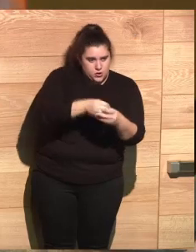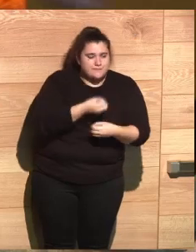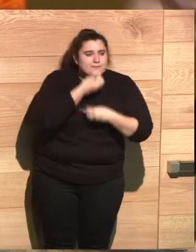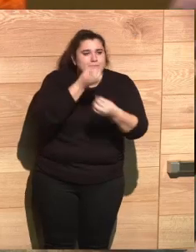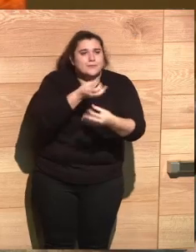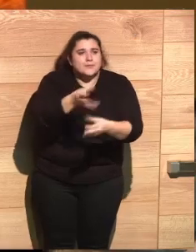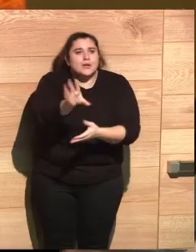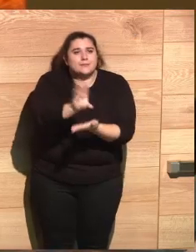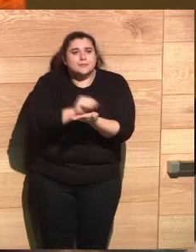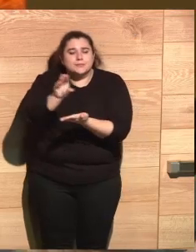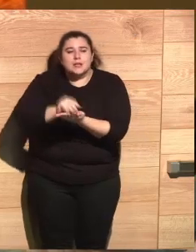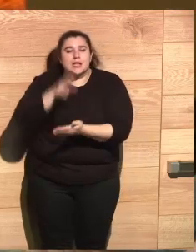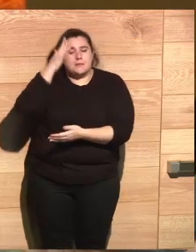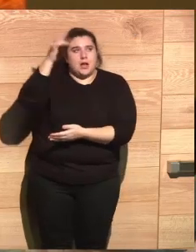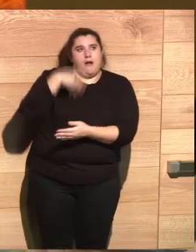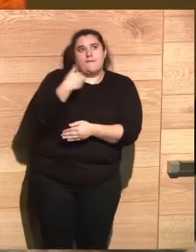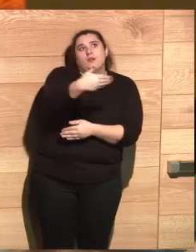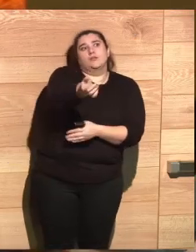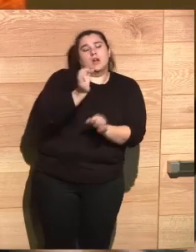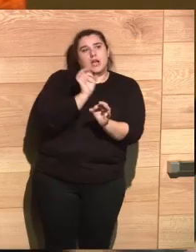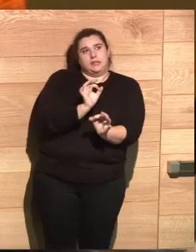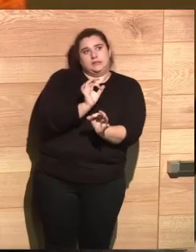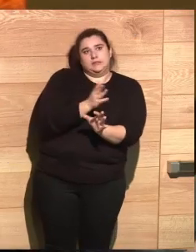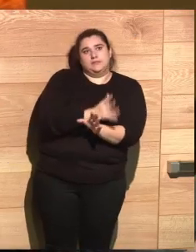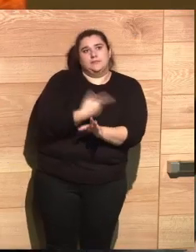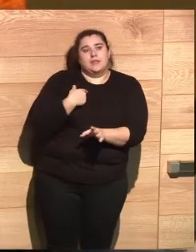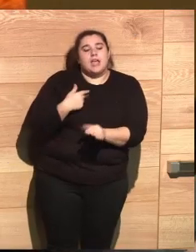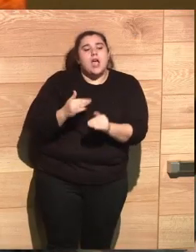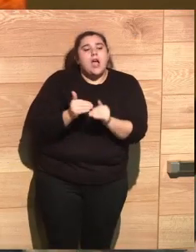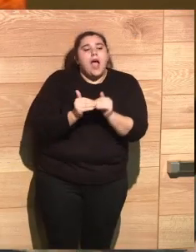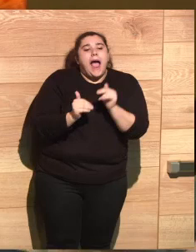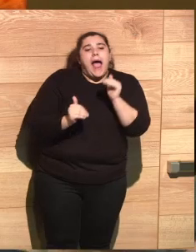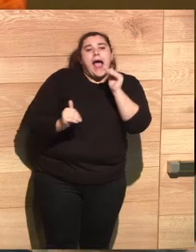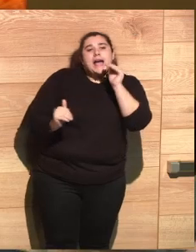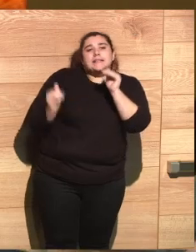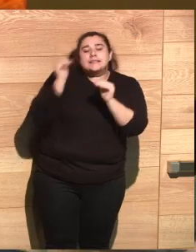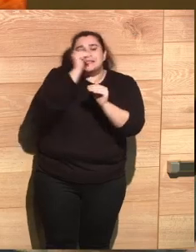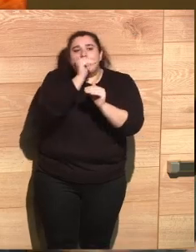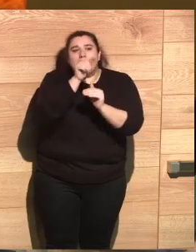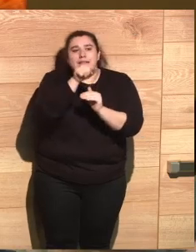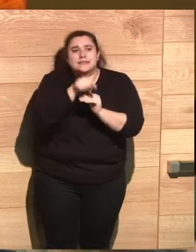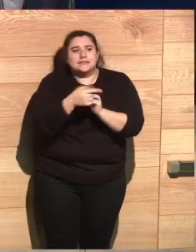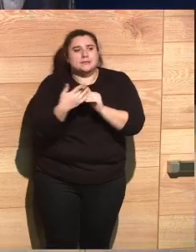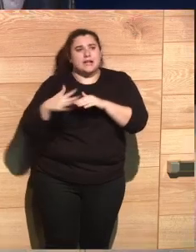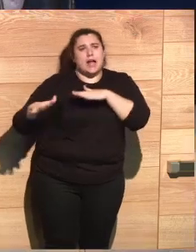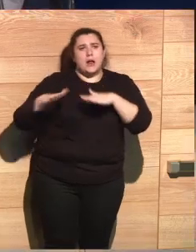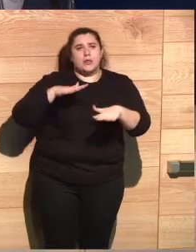futuro, imaginemos que en el futuro sean así, ¿serán, y perdonad el anglicismo, escalables y accionables fuera del sector de los videojuegos?